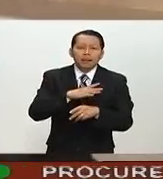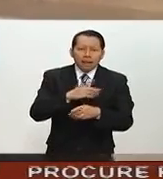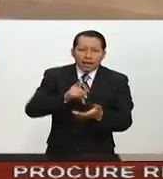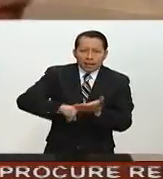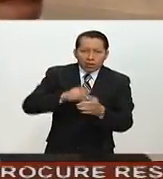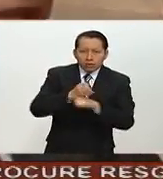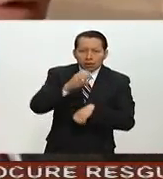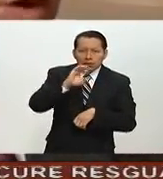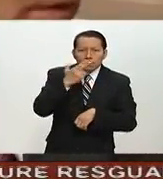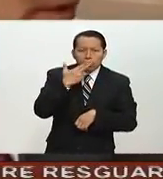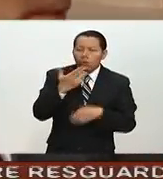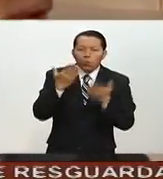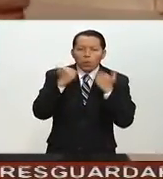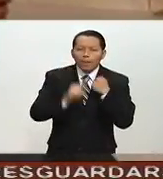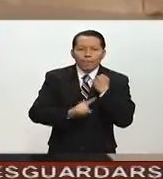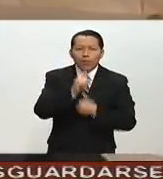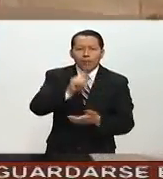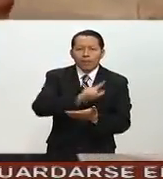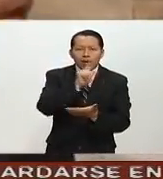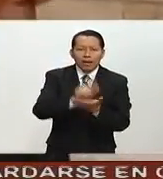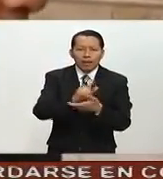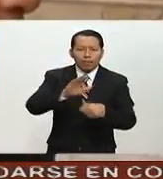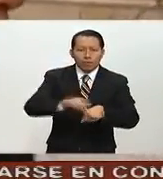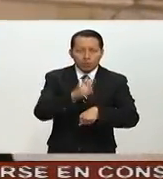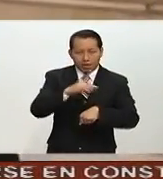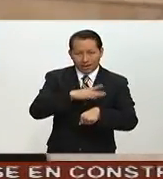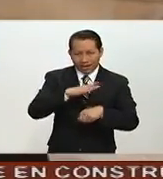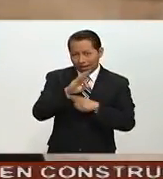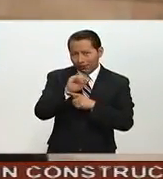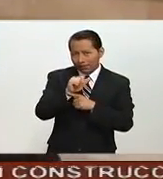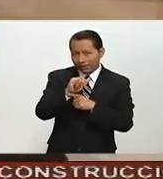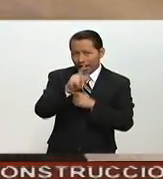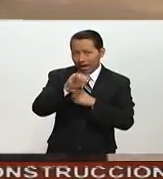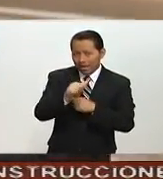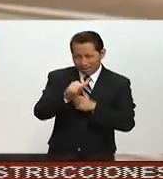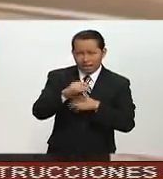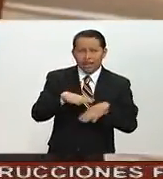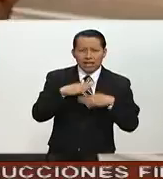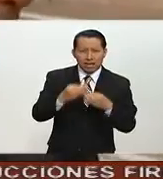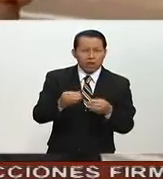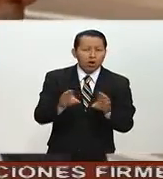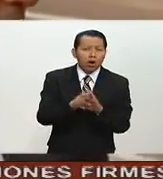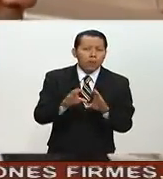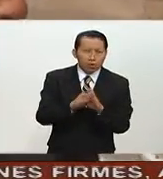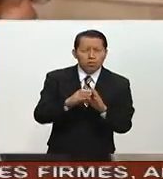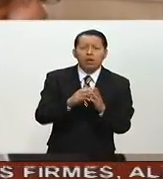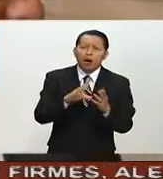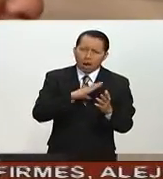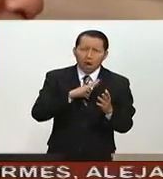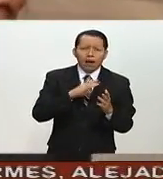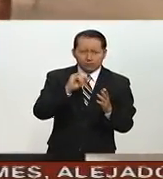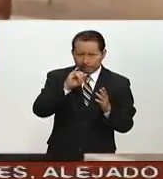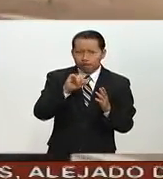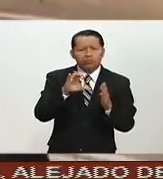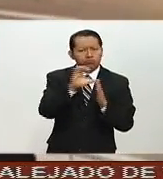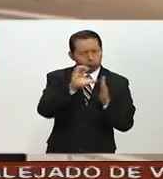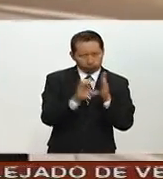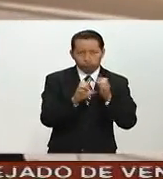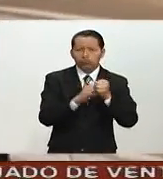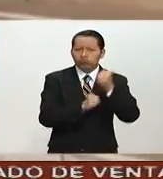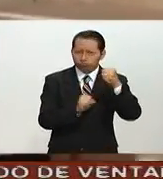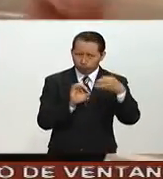legal alguno, ya que el decreto para la creación de la Fiscalía Anticorrupción en Chihuahua se ajustó a los términos constitucionales.